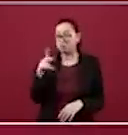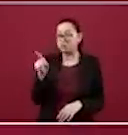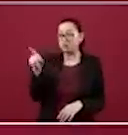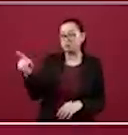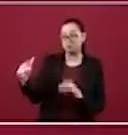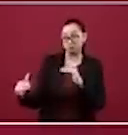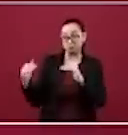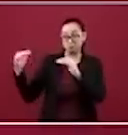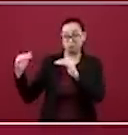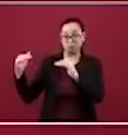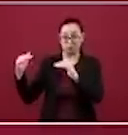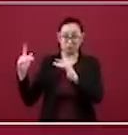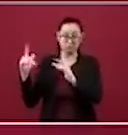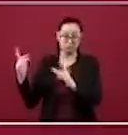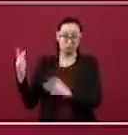Judicial.